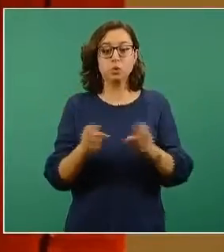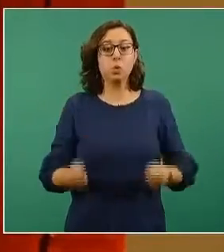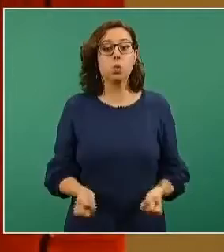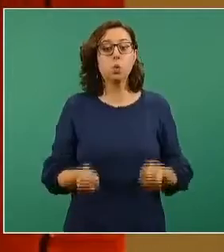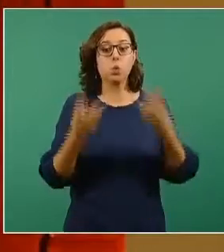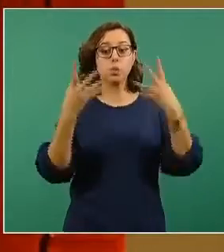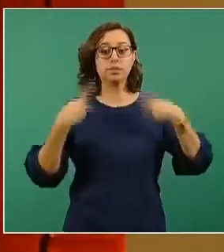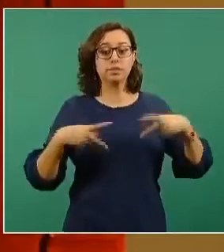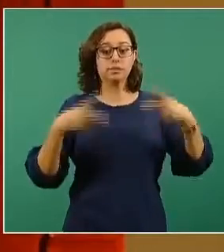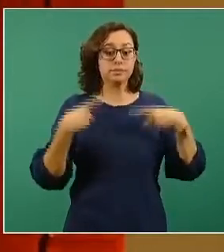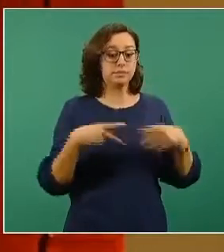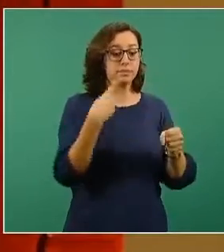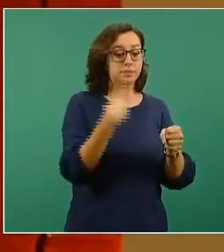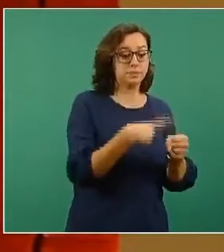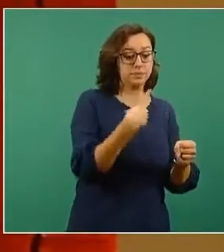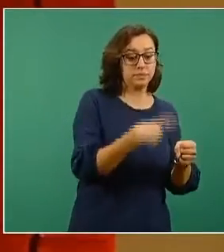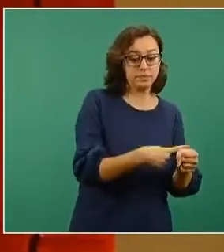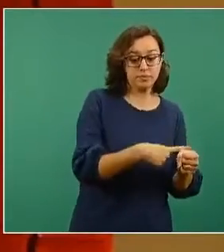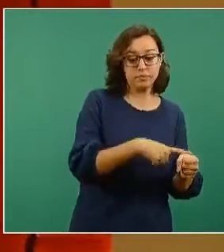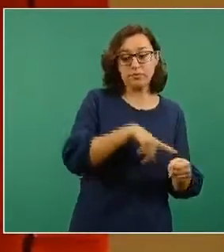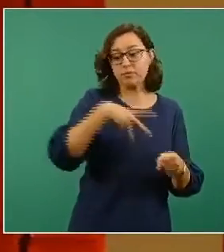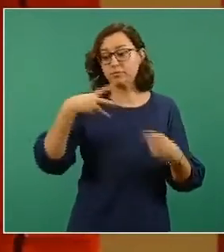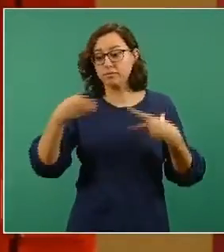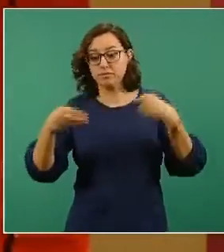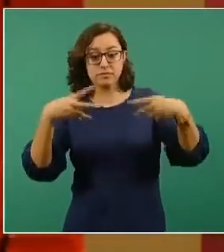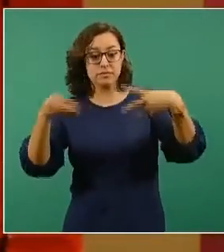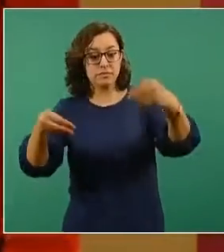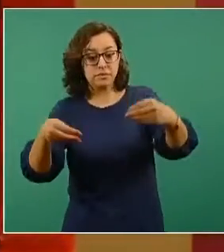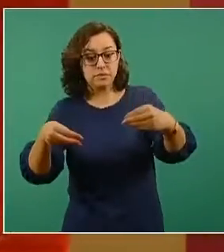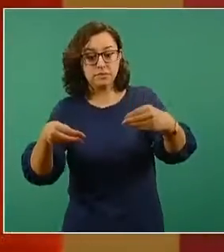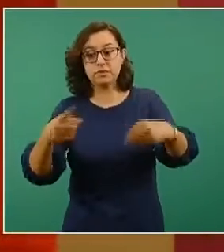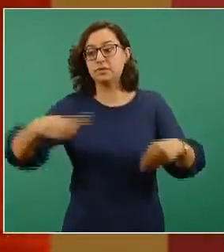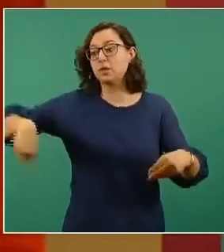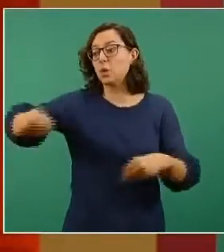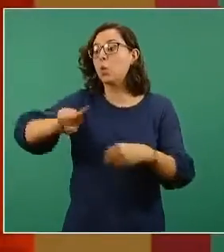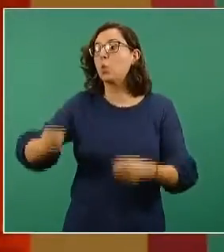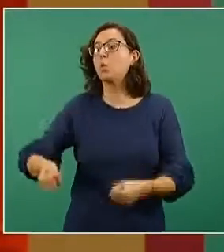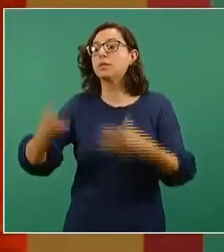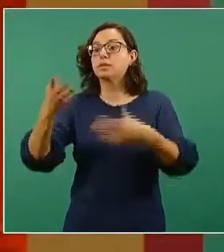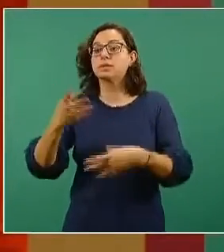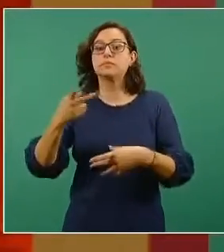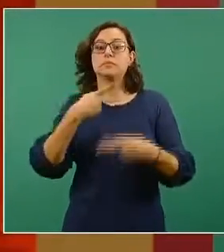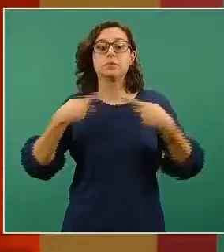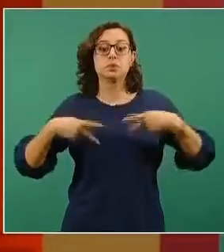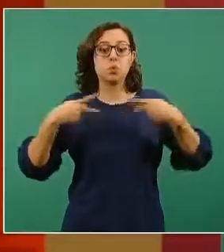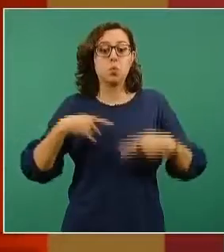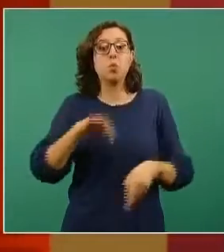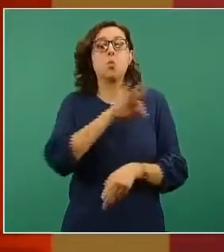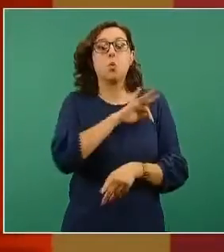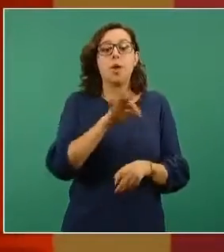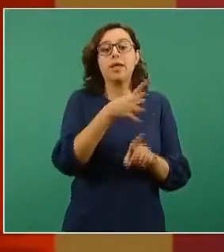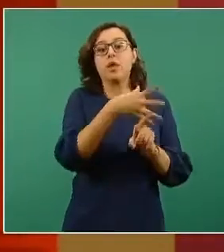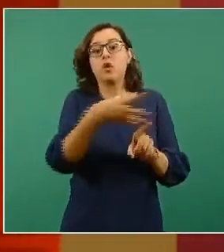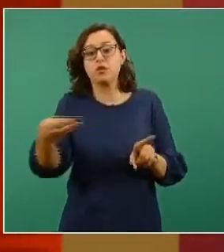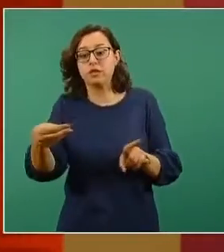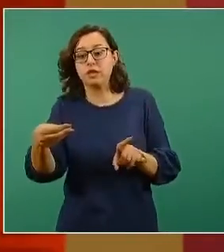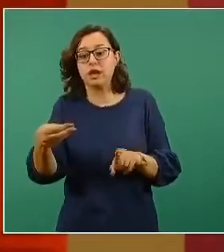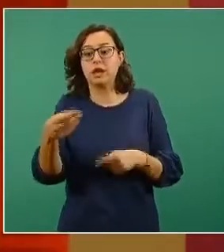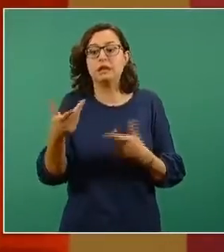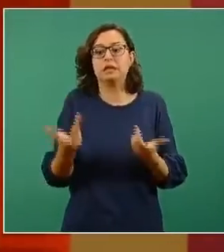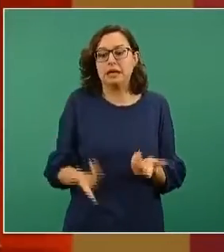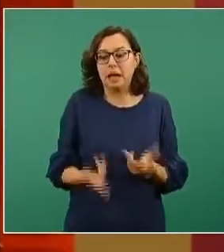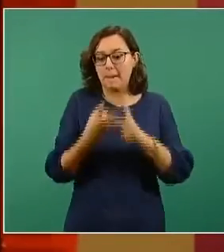personas infectadas y la cantidad de personas infectantes y la cantidad de personas susceptibles que definen el punto de